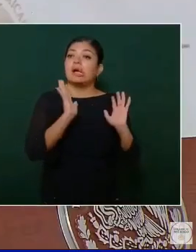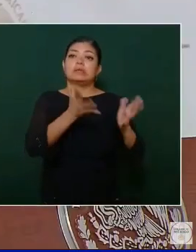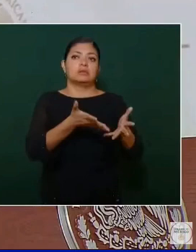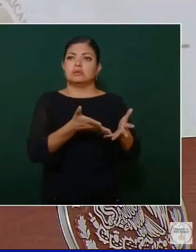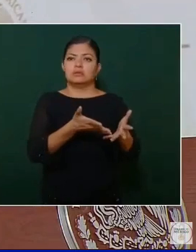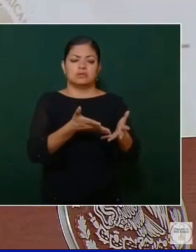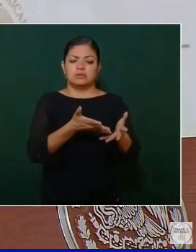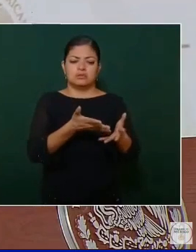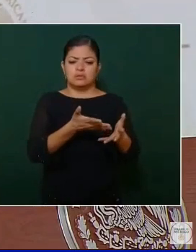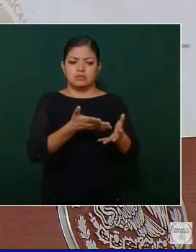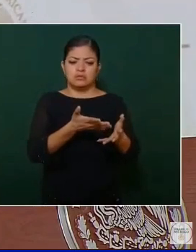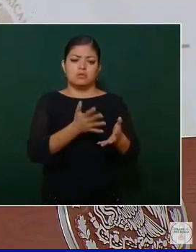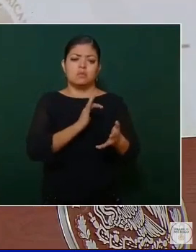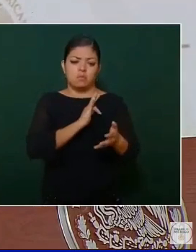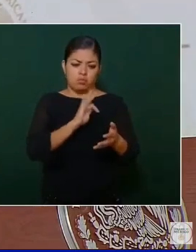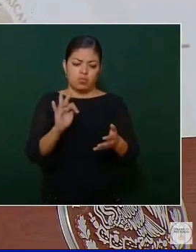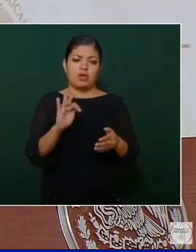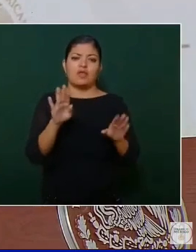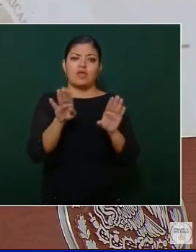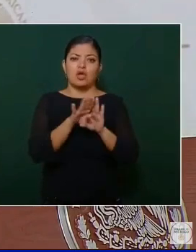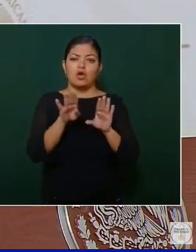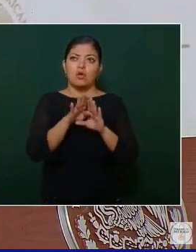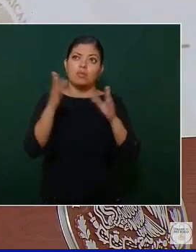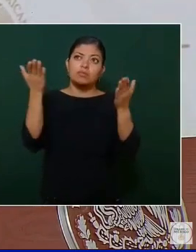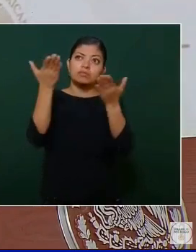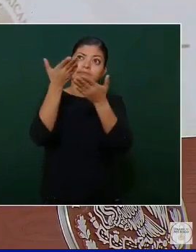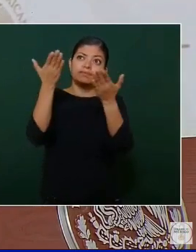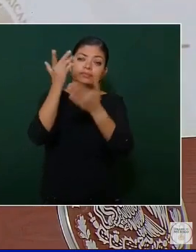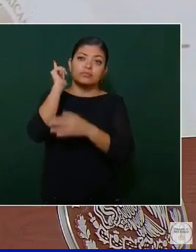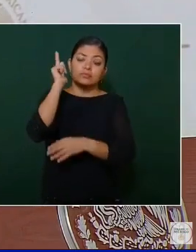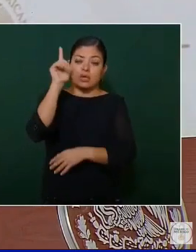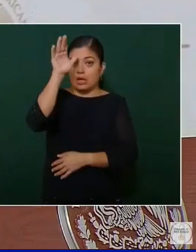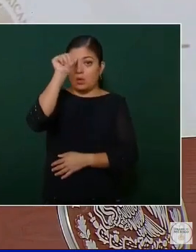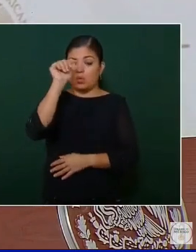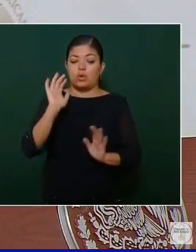llegar a un acuerdo.